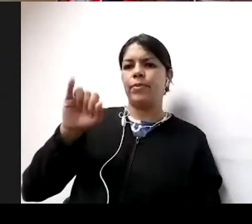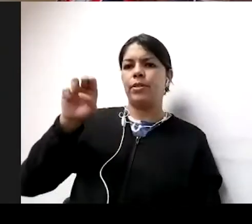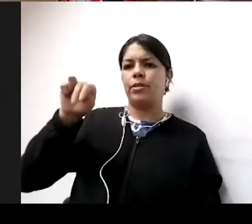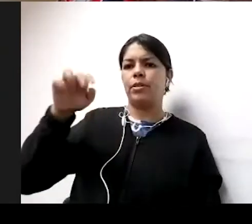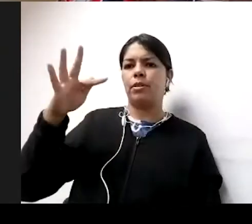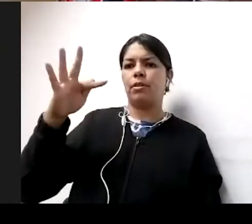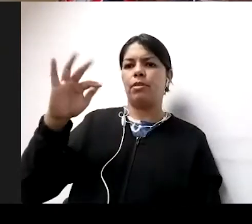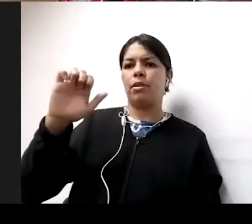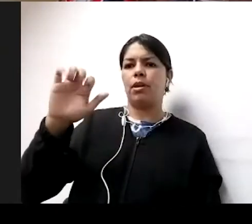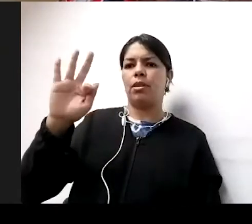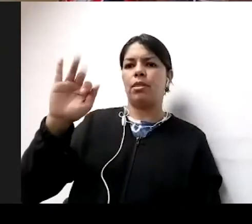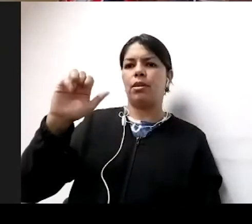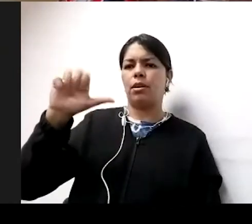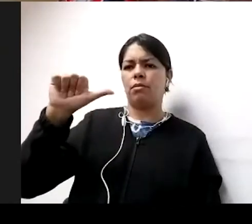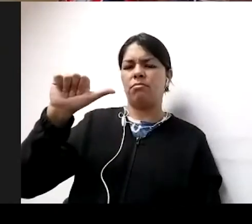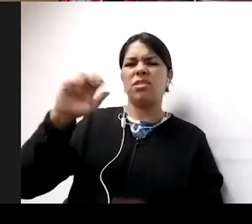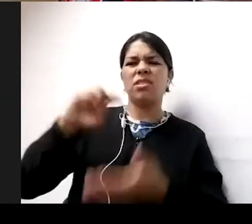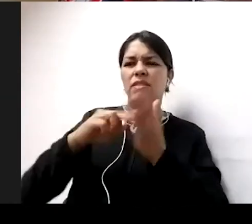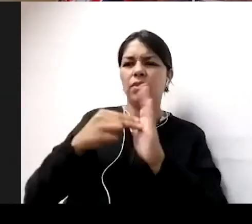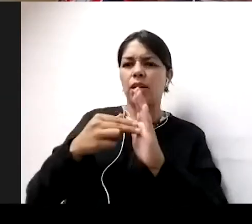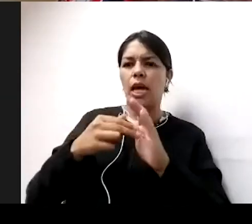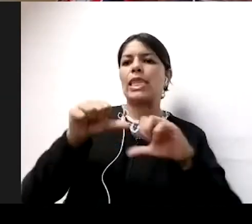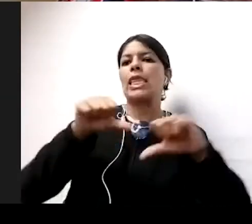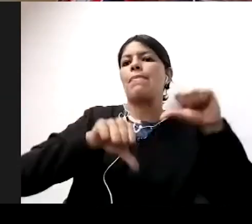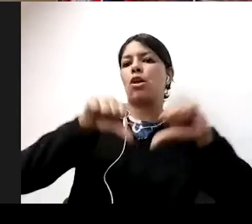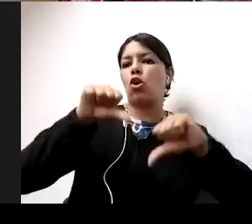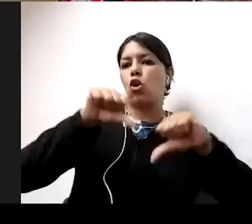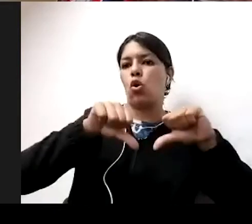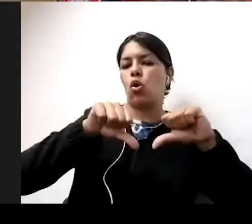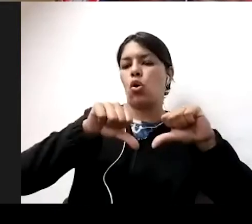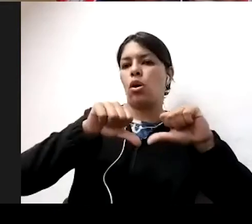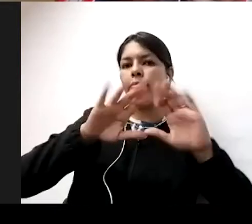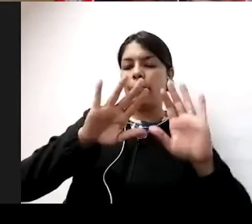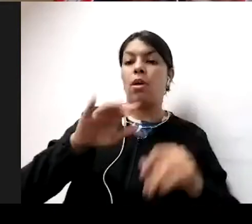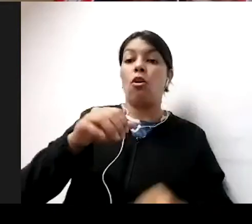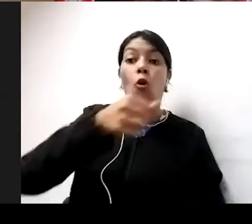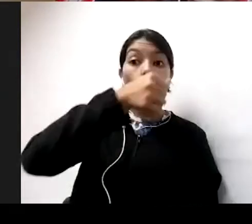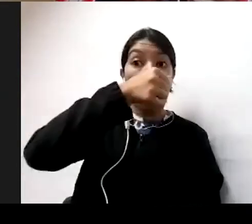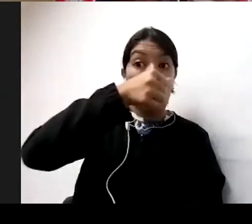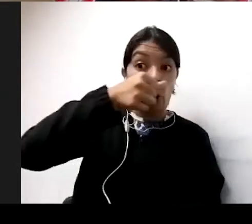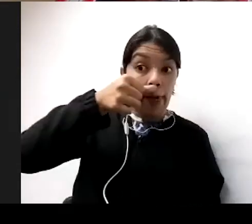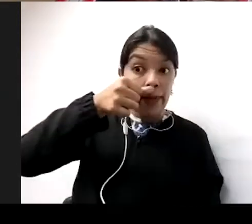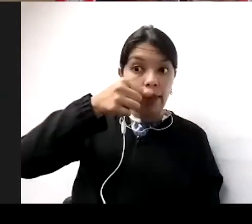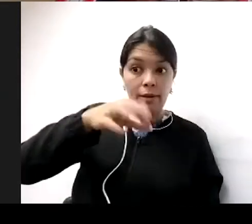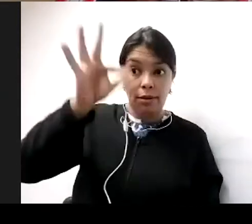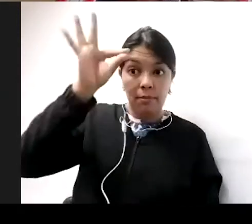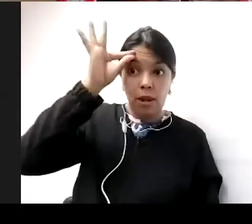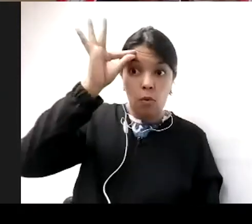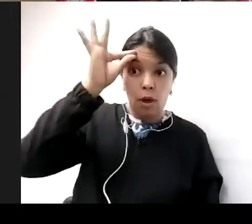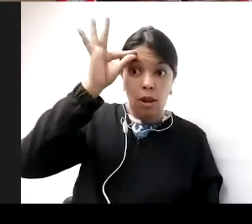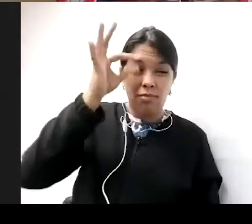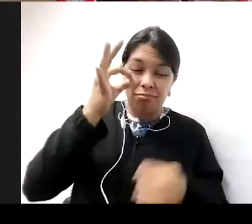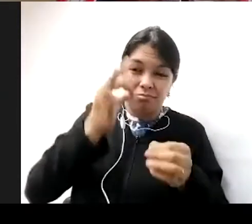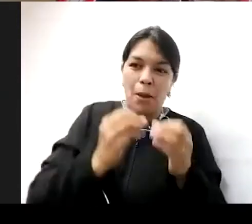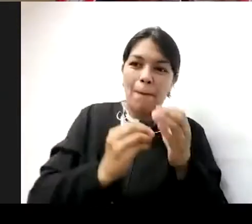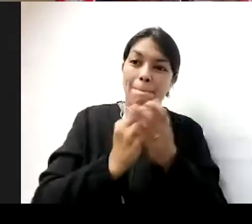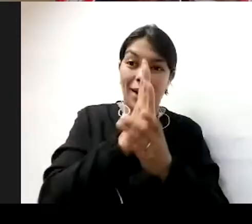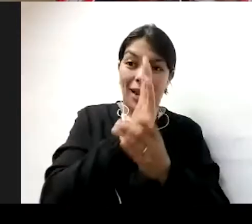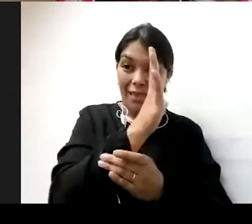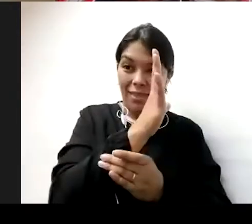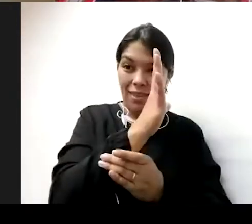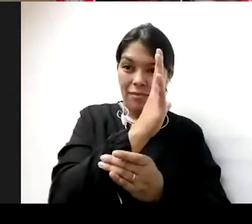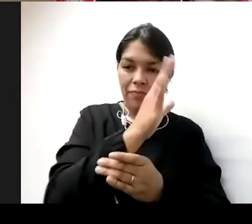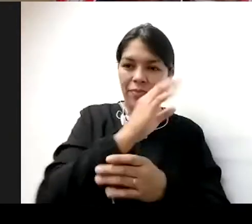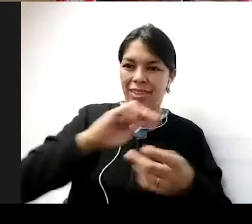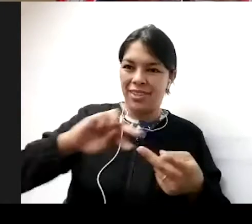de procesos químicos, a diferencia, por ejemplo, de la cocaína y la marihuana, que su base es una planta. En esta no lo es,